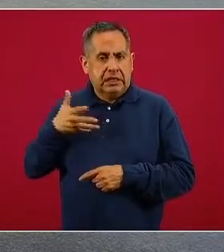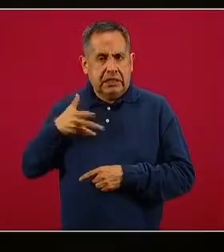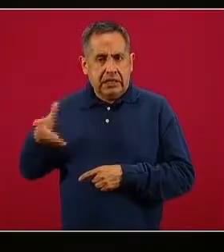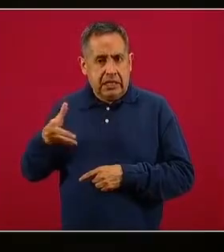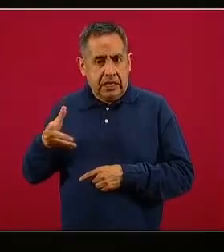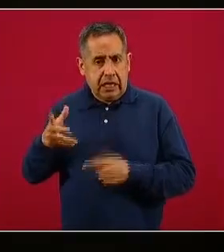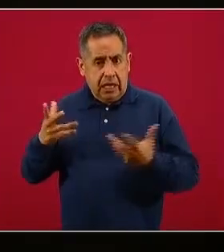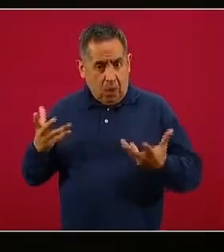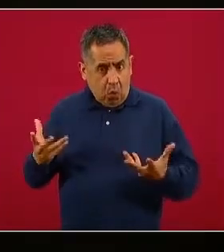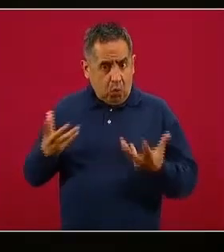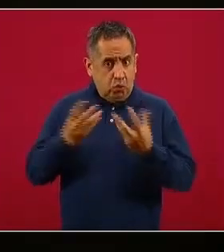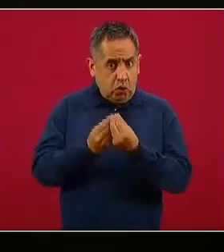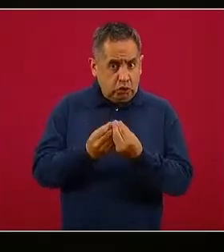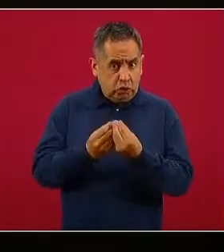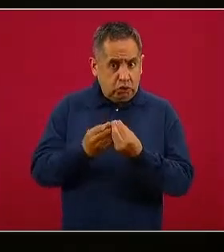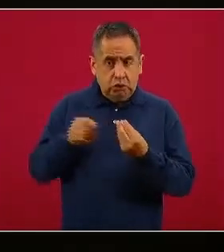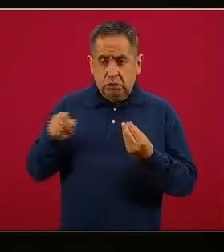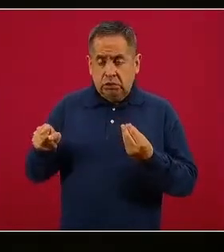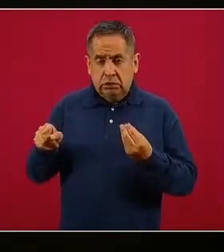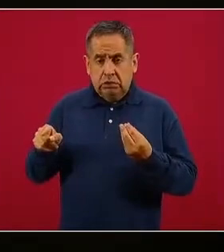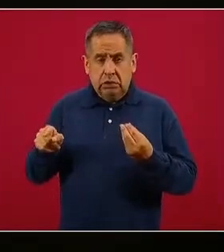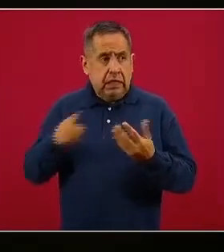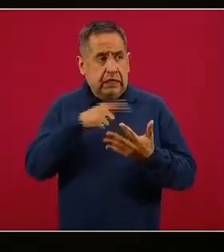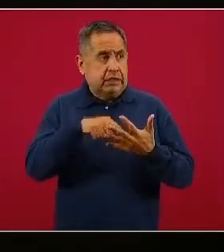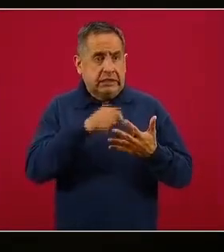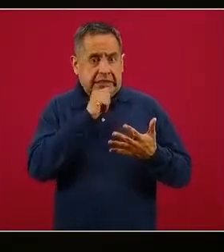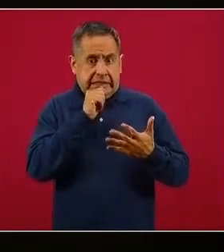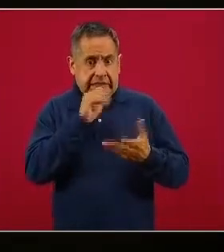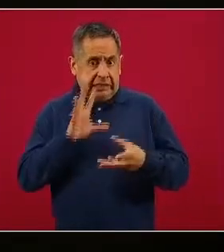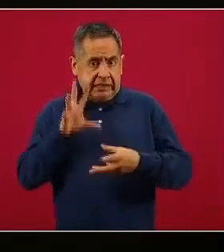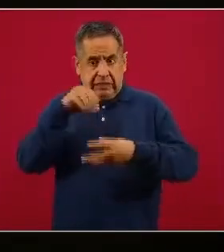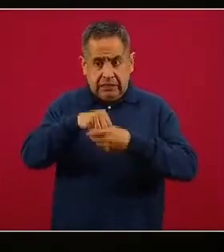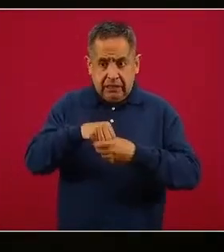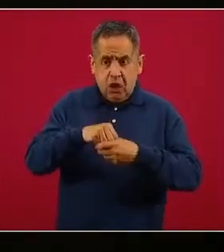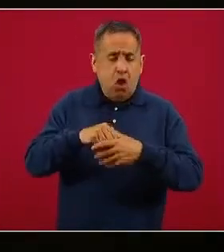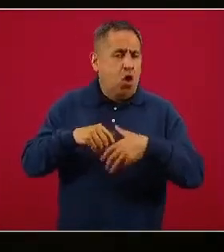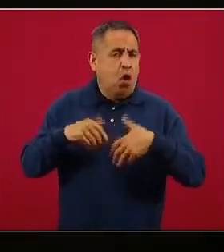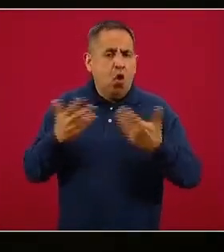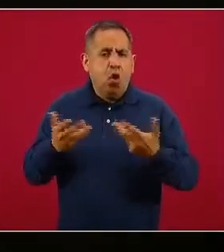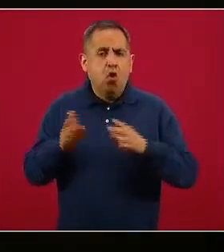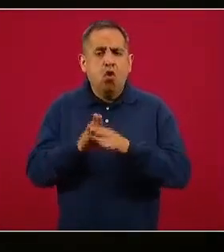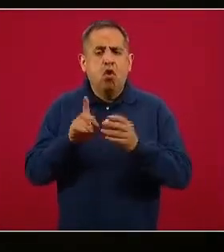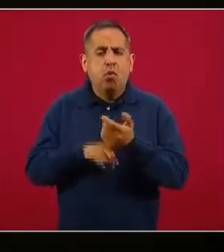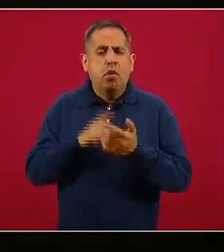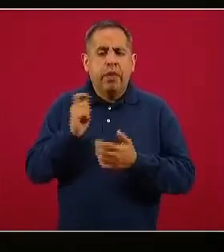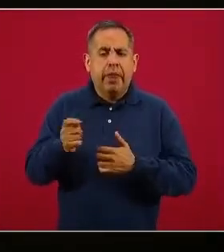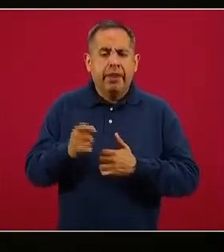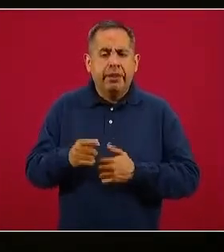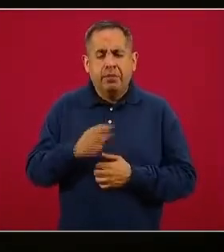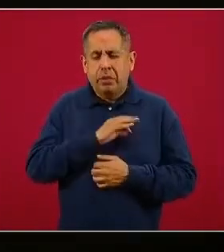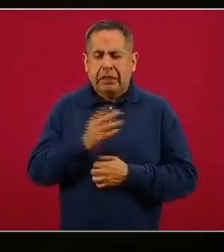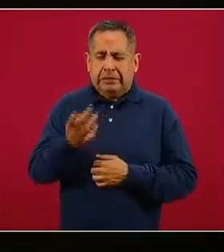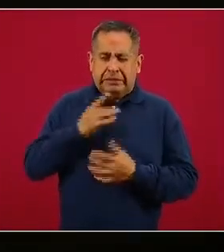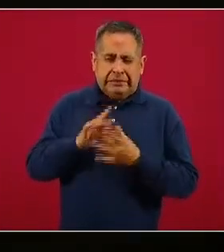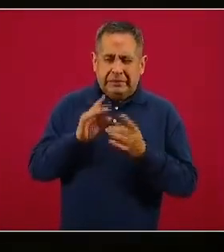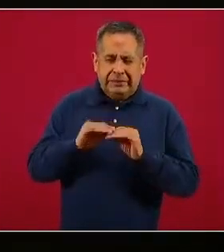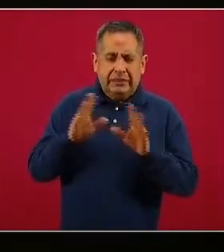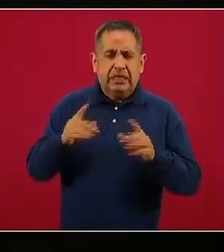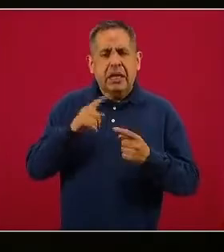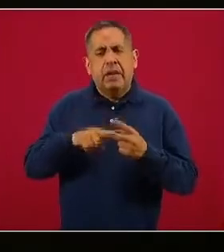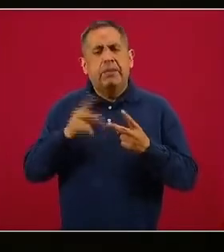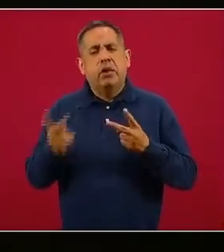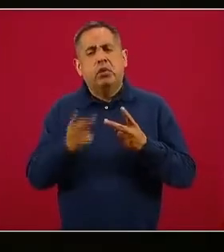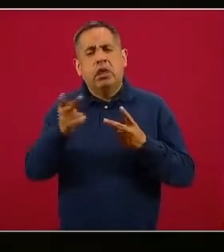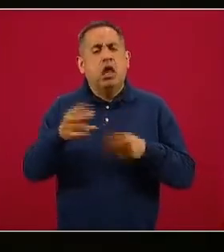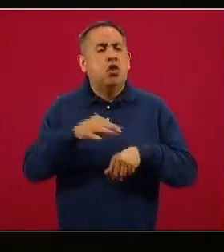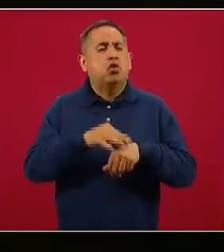unidades más, las que no estaban contempladas dentro del primer total, nada más es si me puede precisar. Y preguntarle